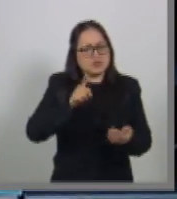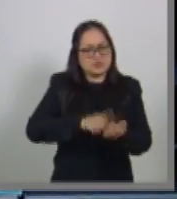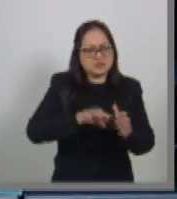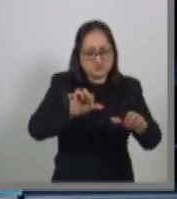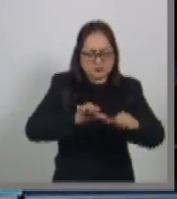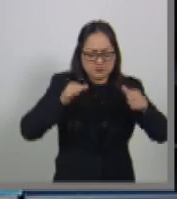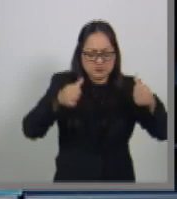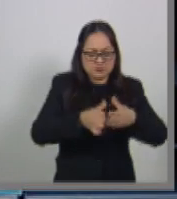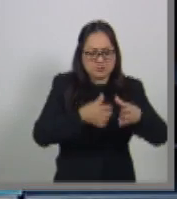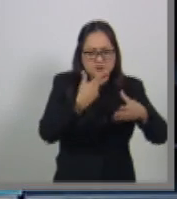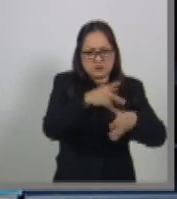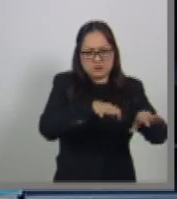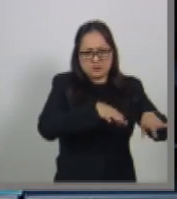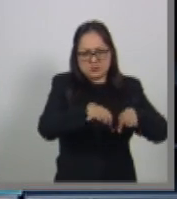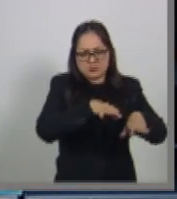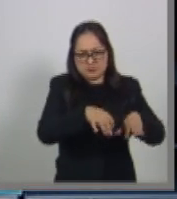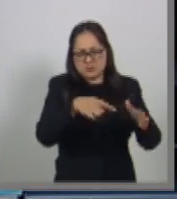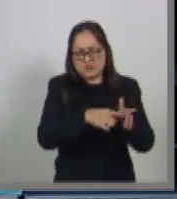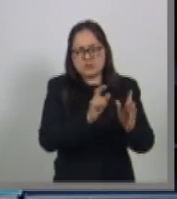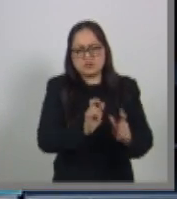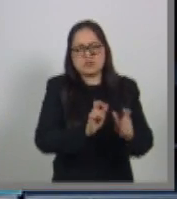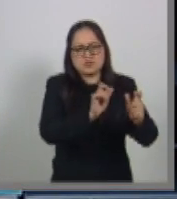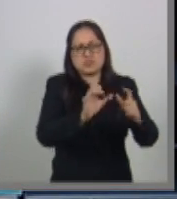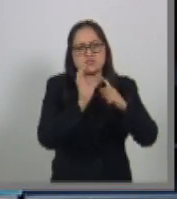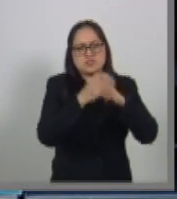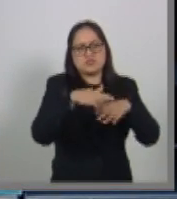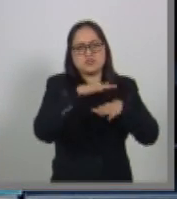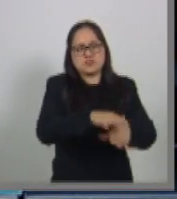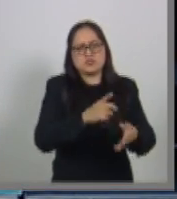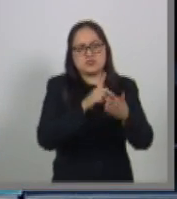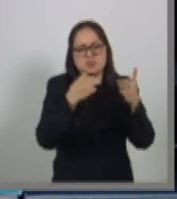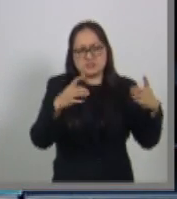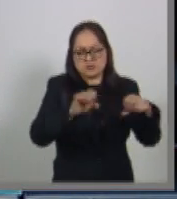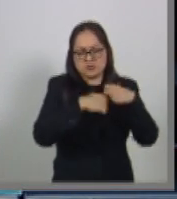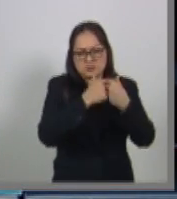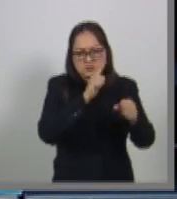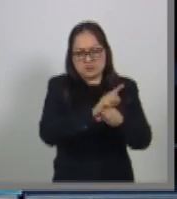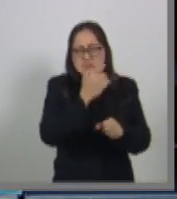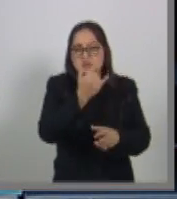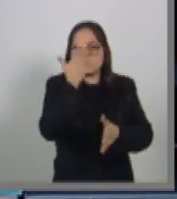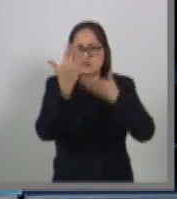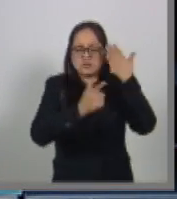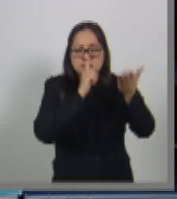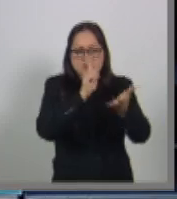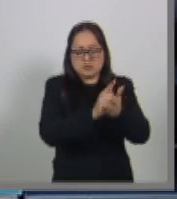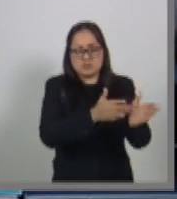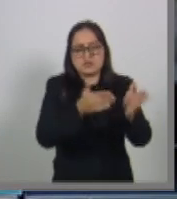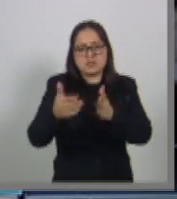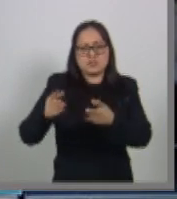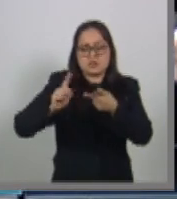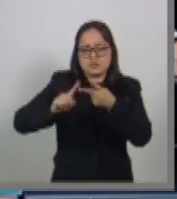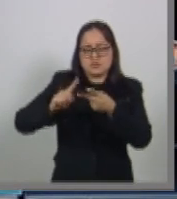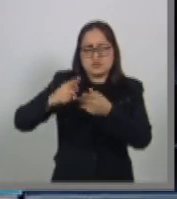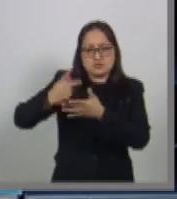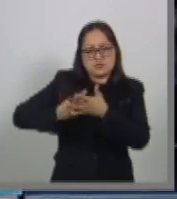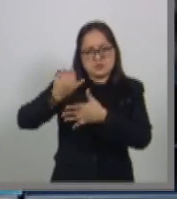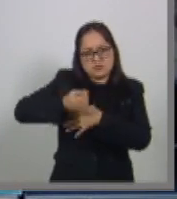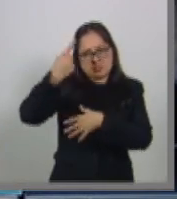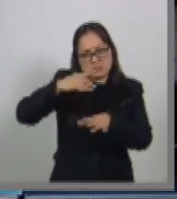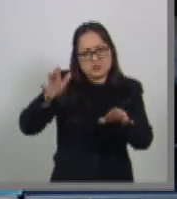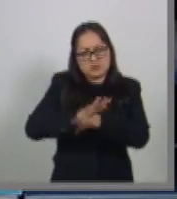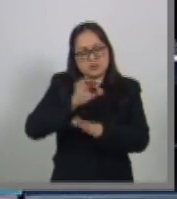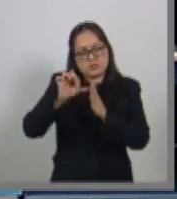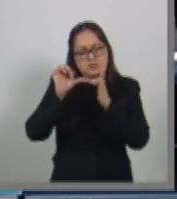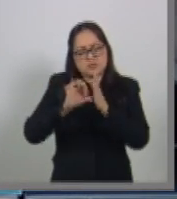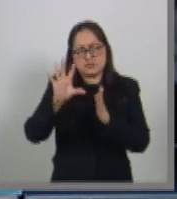por Organizaciones de la Sociedad Civil se turna a las Comisiones Unidas de Desarrollo Social y de Estudios Legislativos. Y el proyecto que modifica el